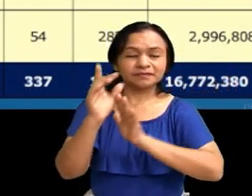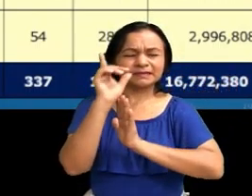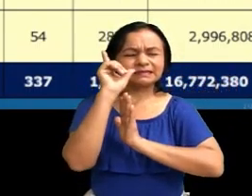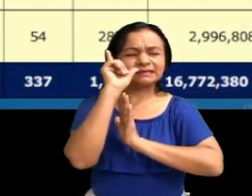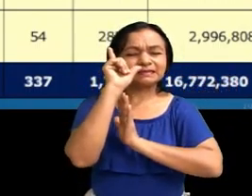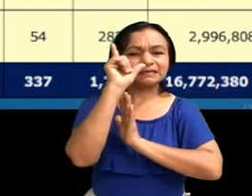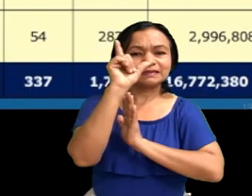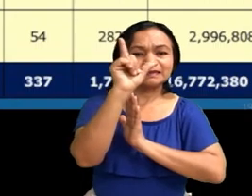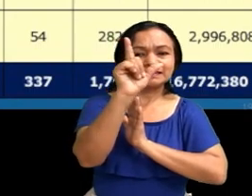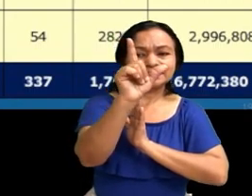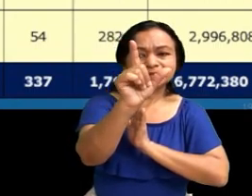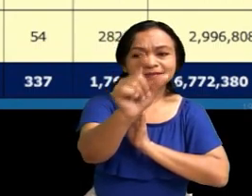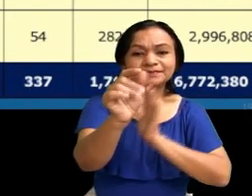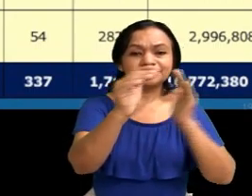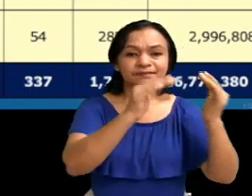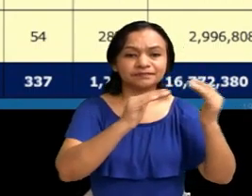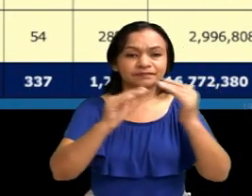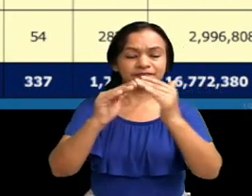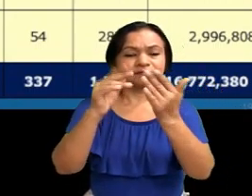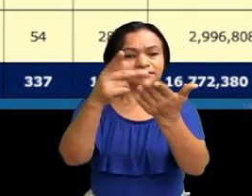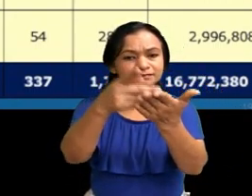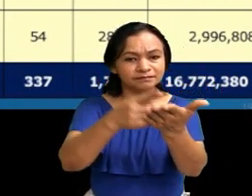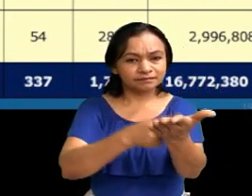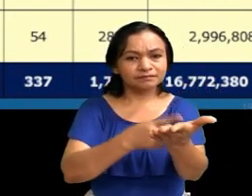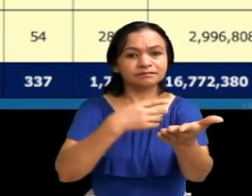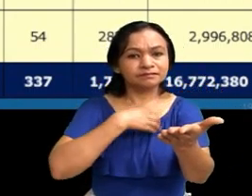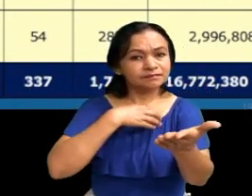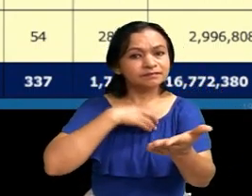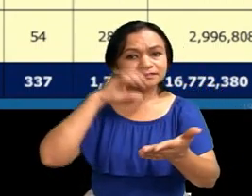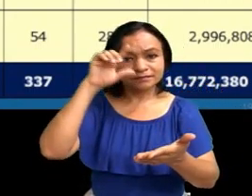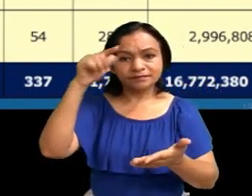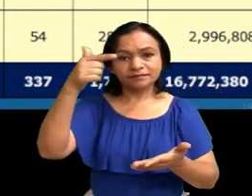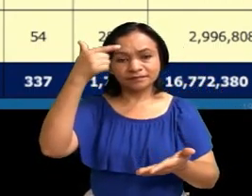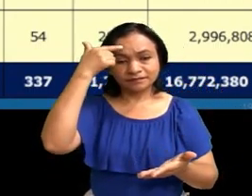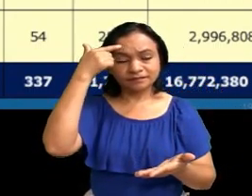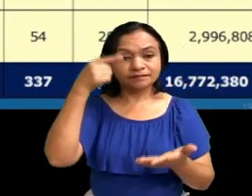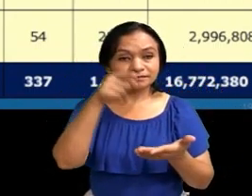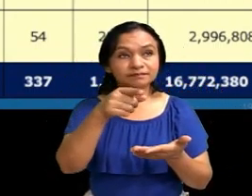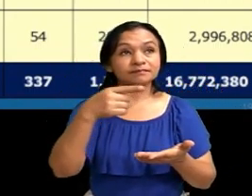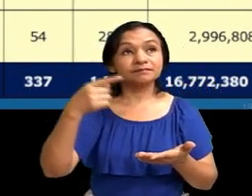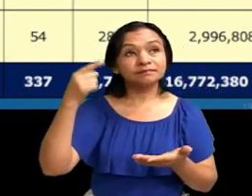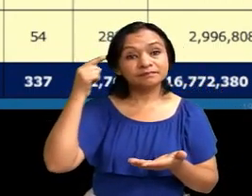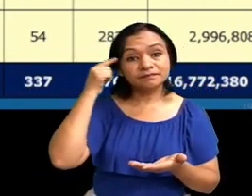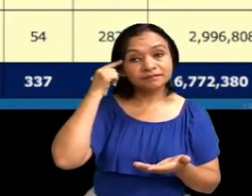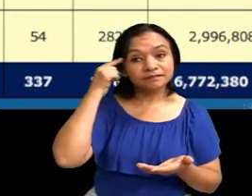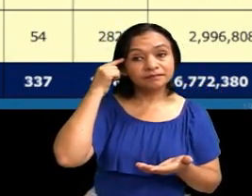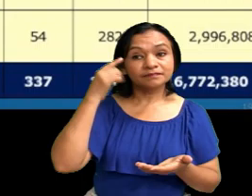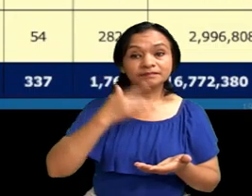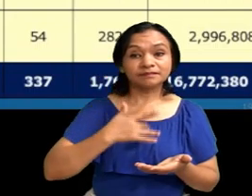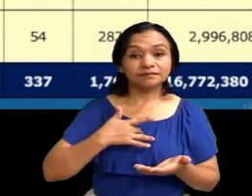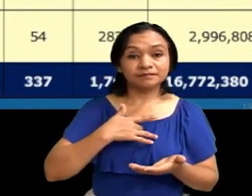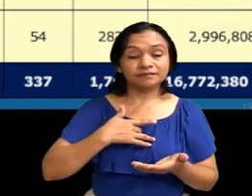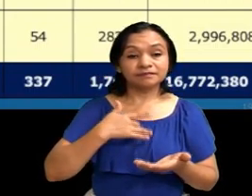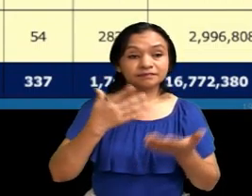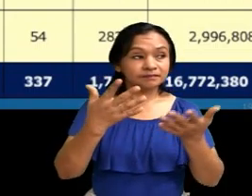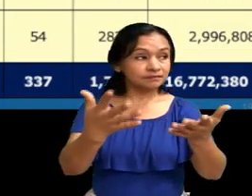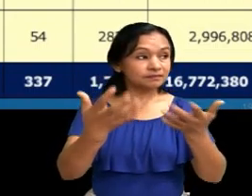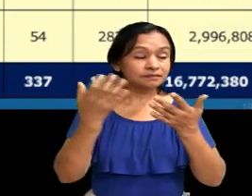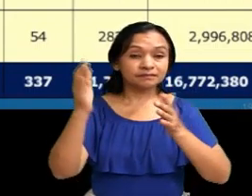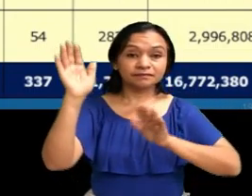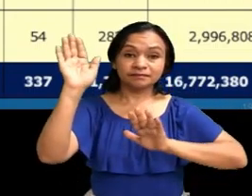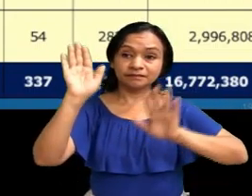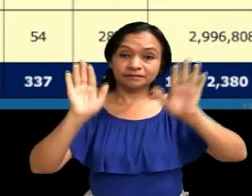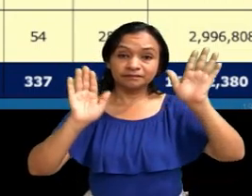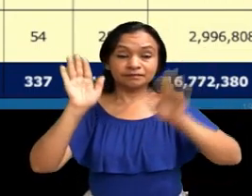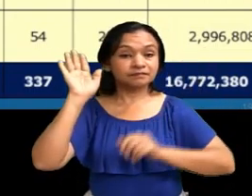pero ahí están los proyectos de nuestro gobierno. Exacto. Pensando en esa necesidad, en ese sueño, en ese compromiso, en